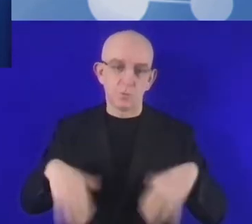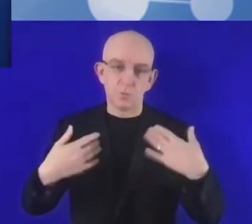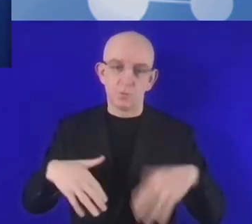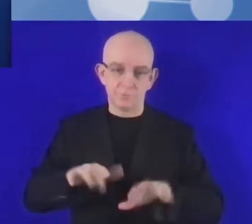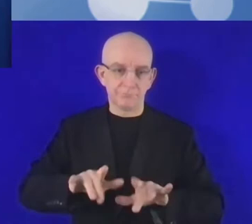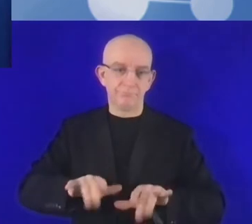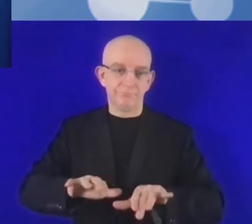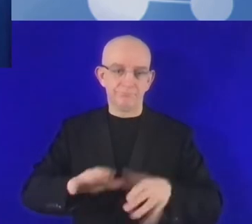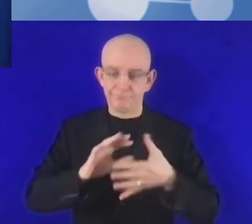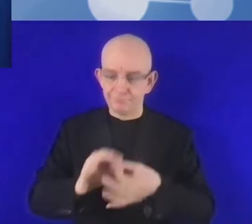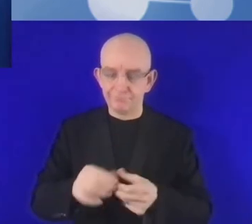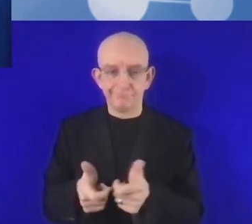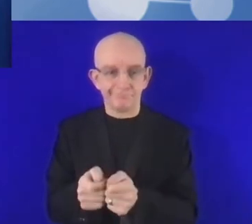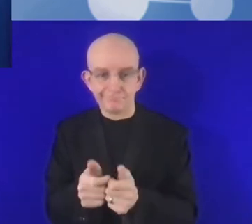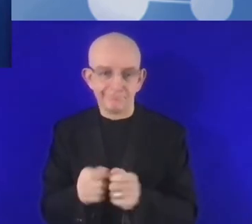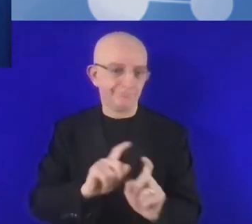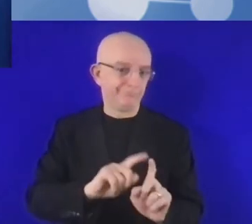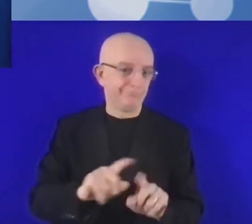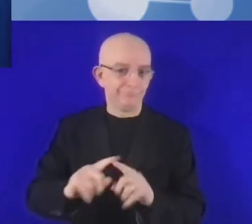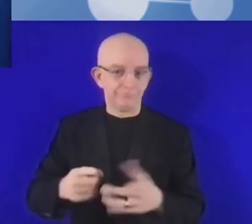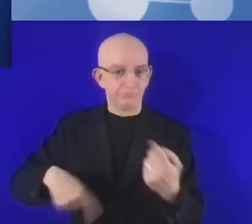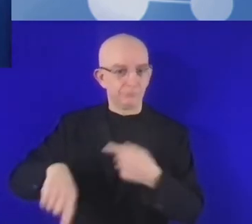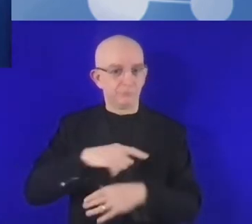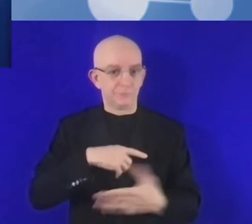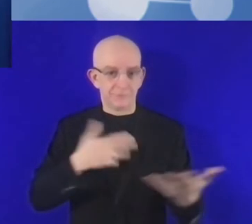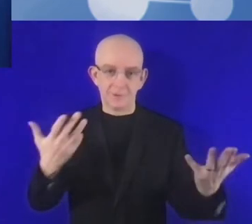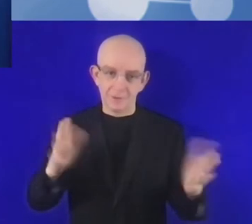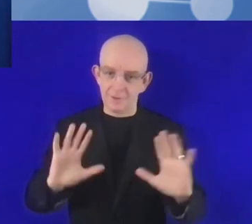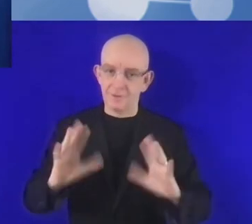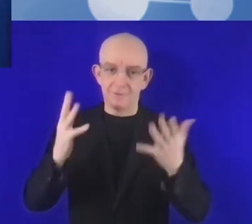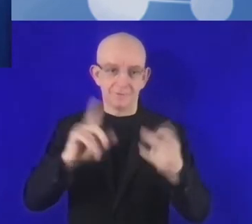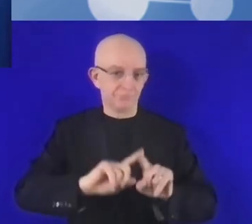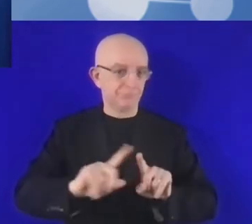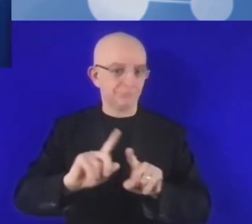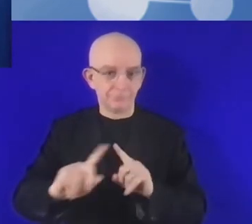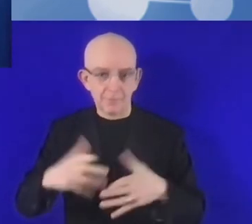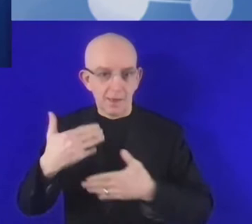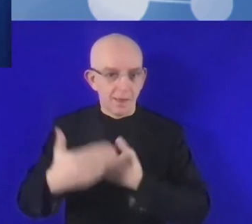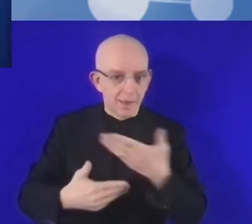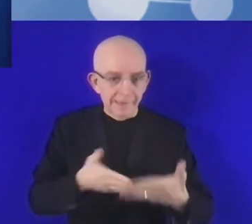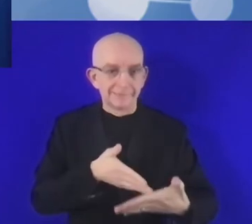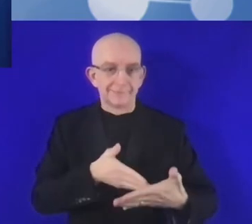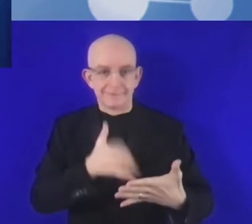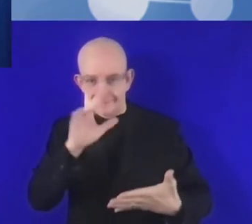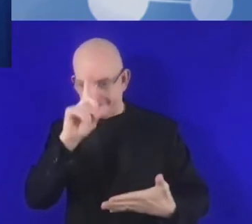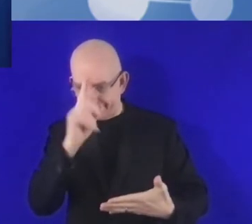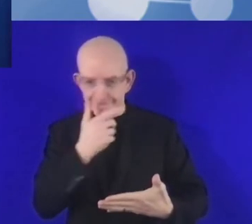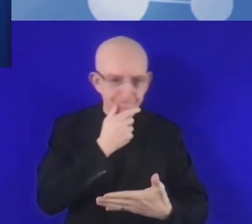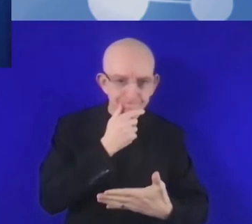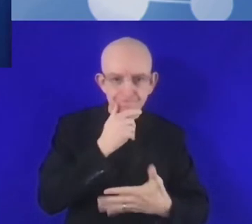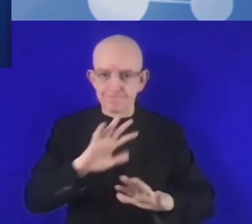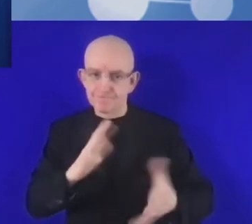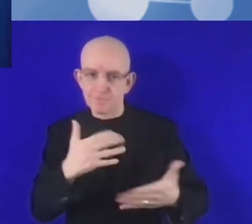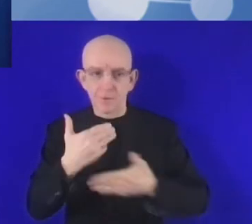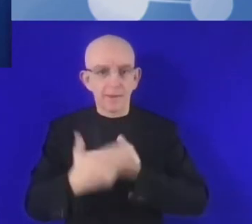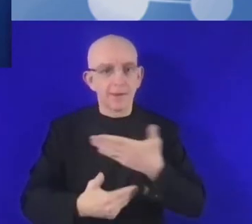en un mundo digital, pero al mismo tiempo vivimos en unos tiempos de grandes retos que tienen influencia